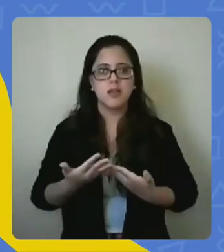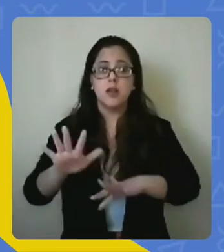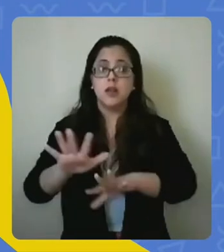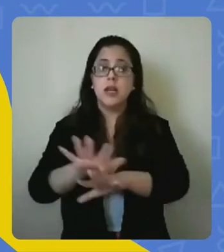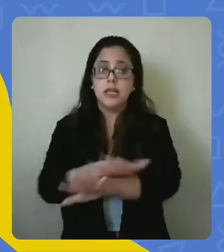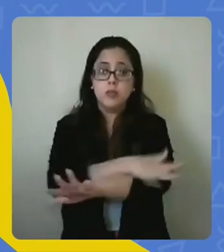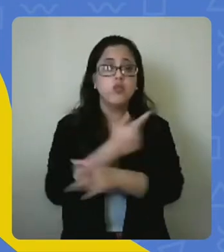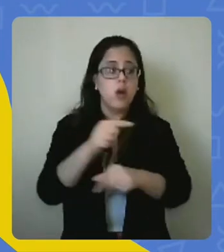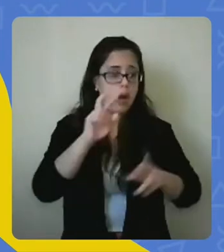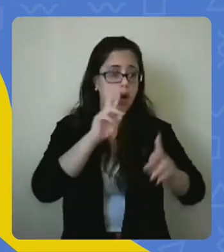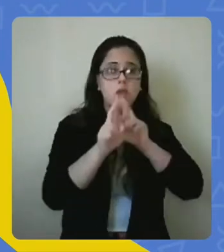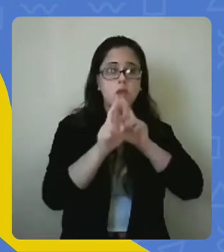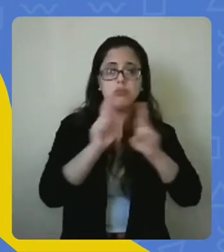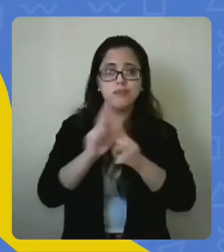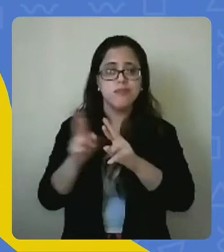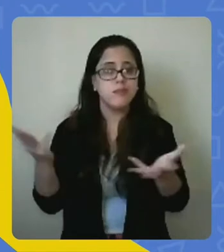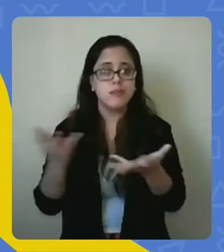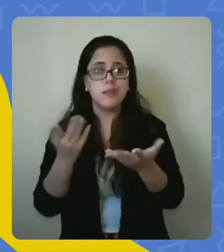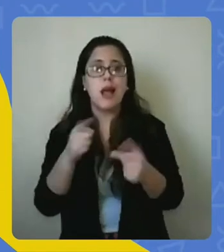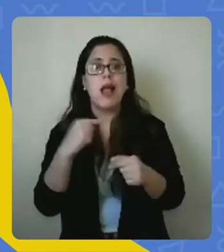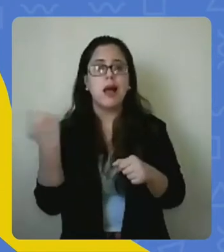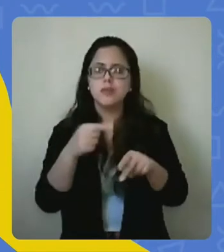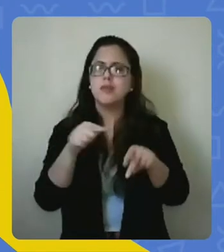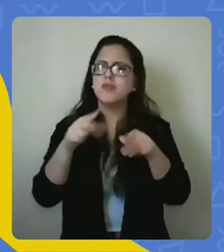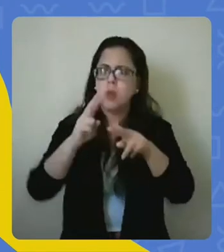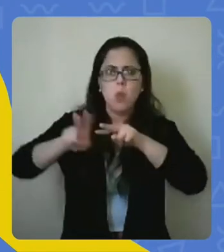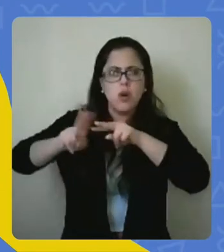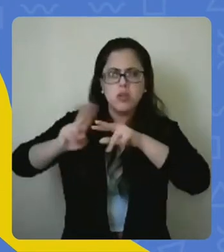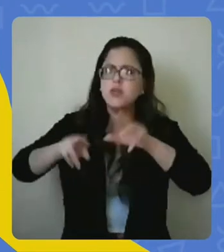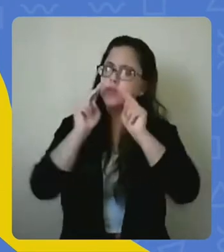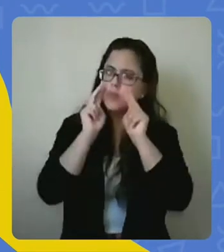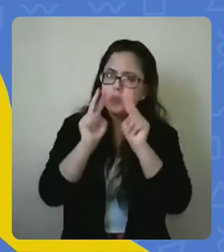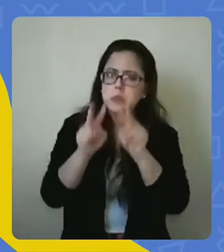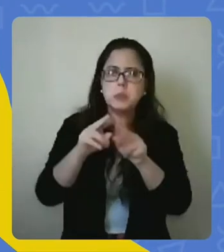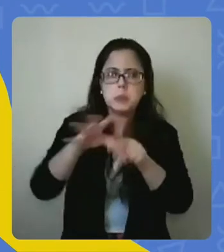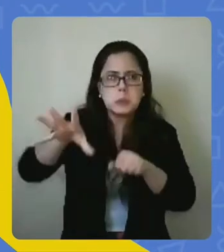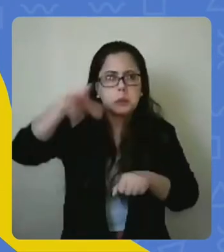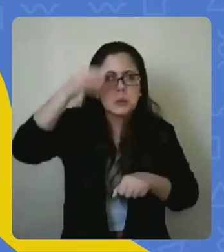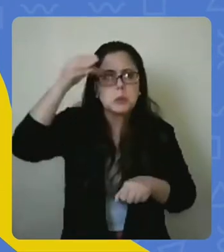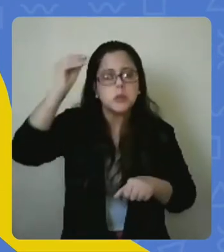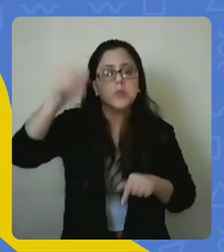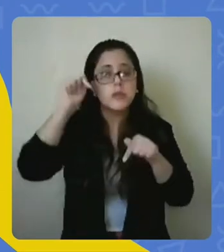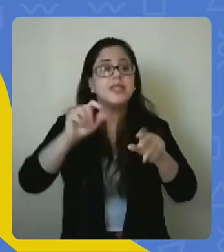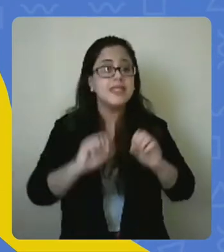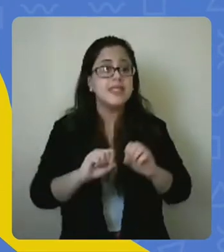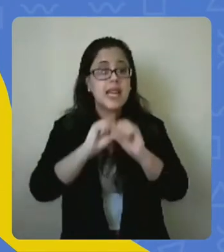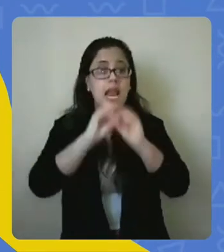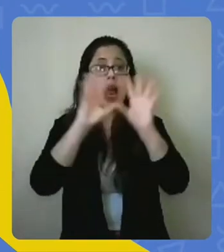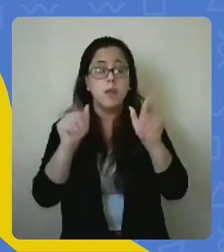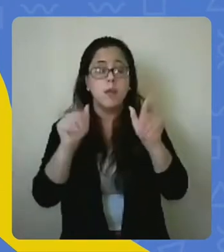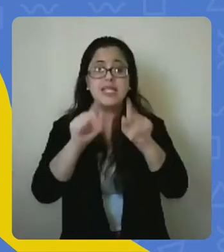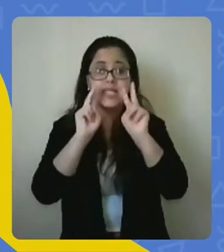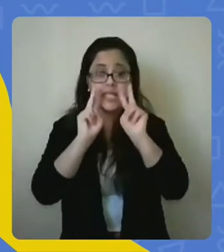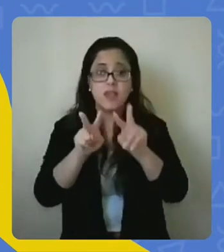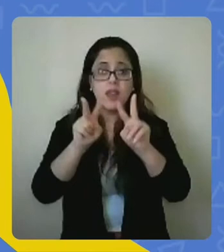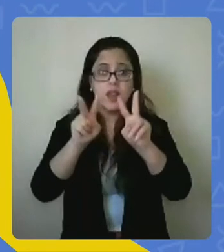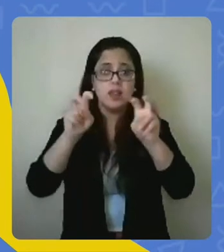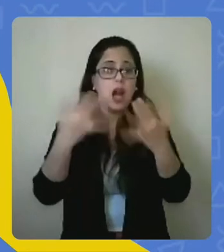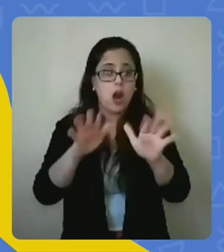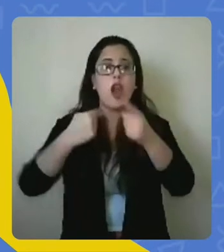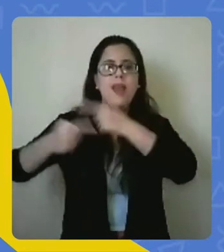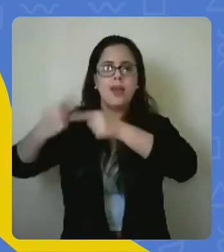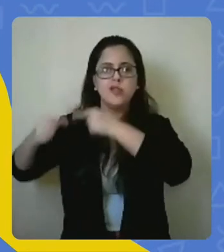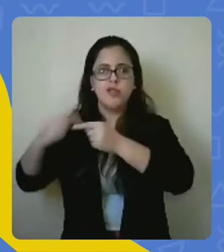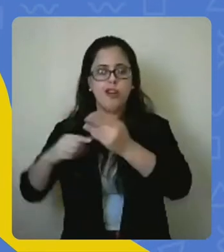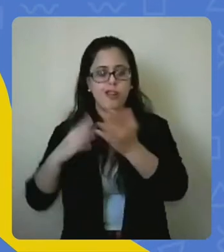respuestas a lo que vamos atravesando, y claramente se ve a partir de estas historias. Y